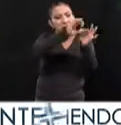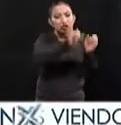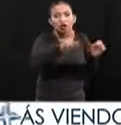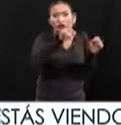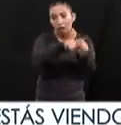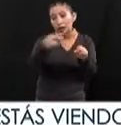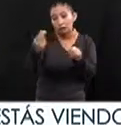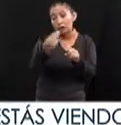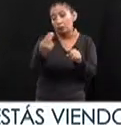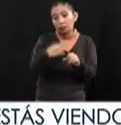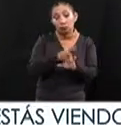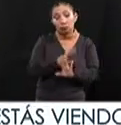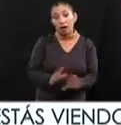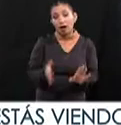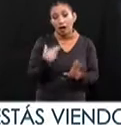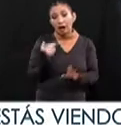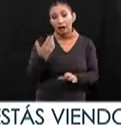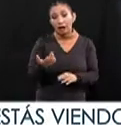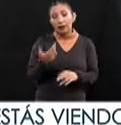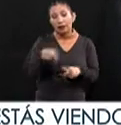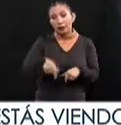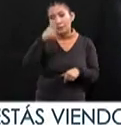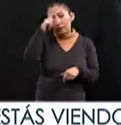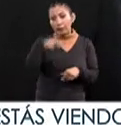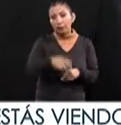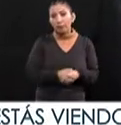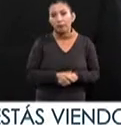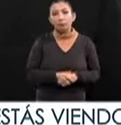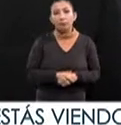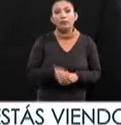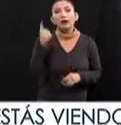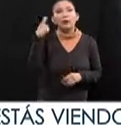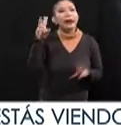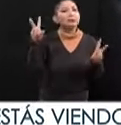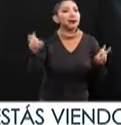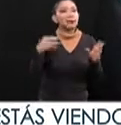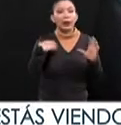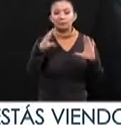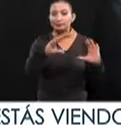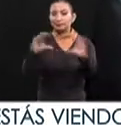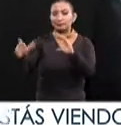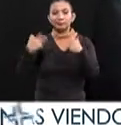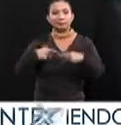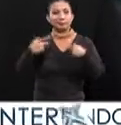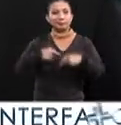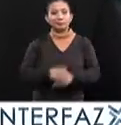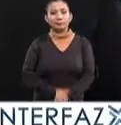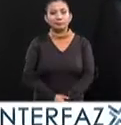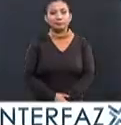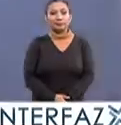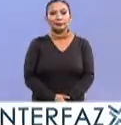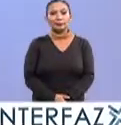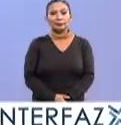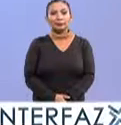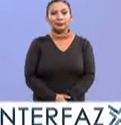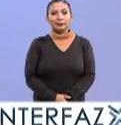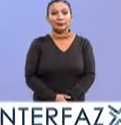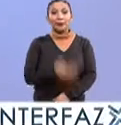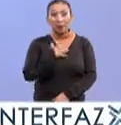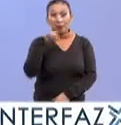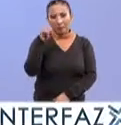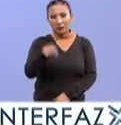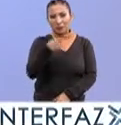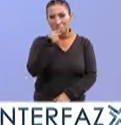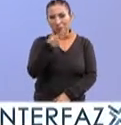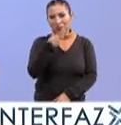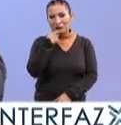que necesitamos que suceda tanto en el país ahora, para el tema de formación ciudadana. Y bueno,